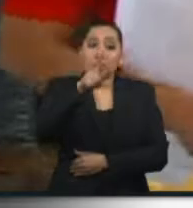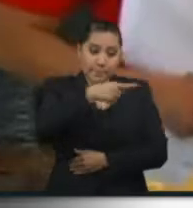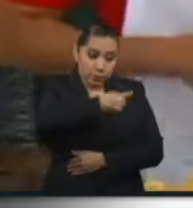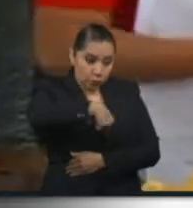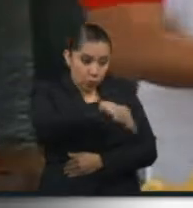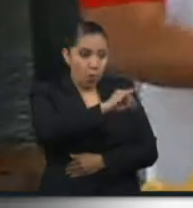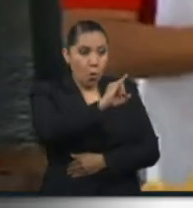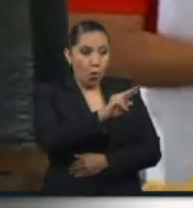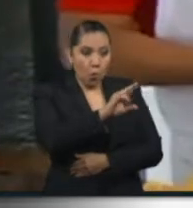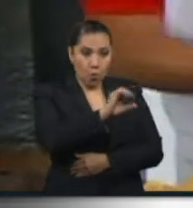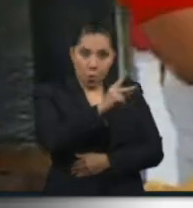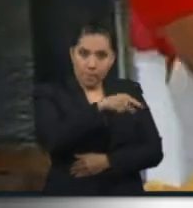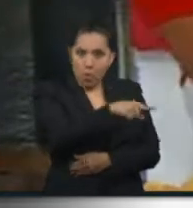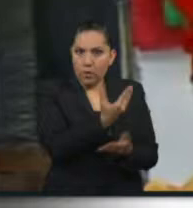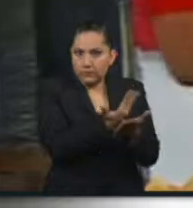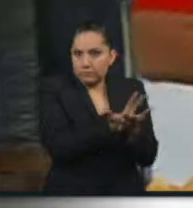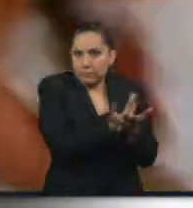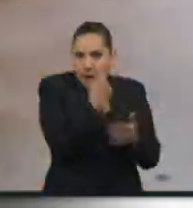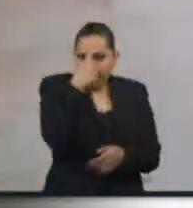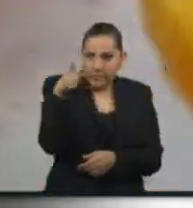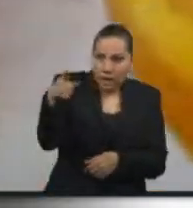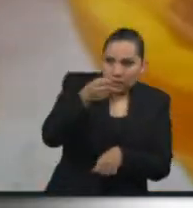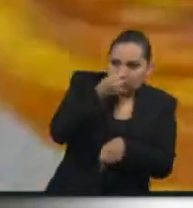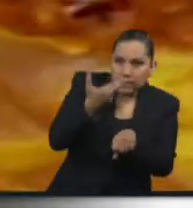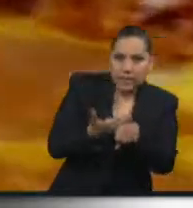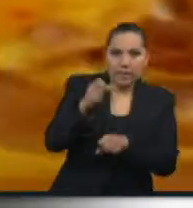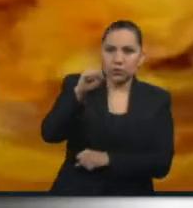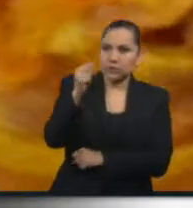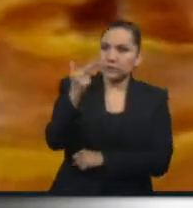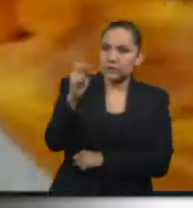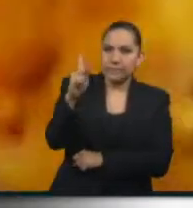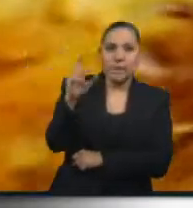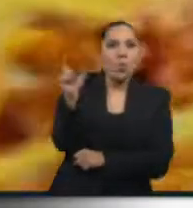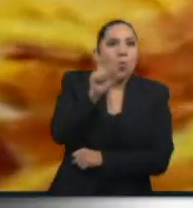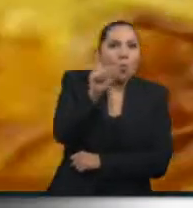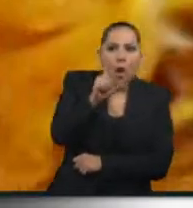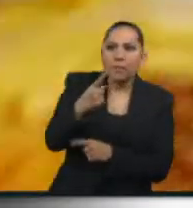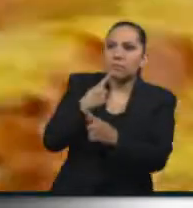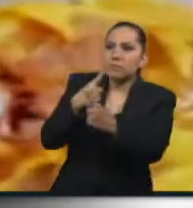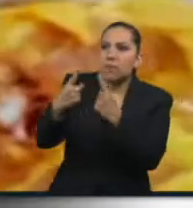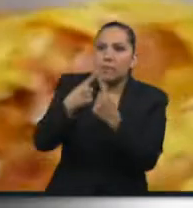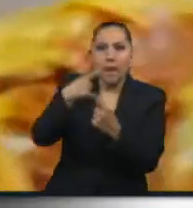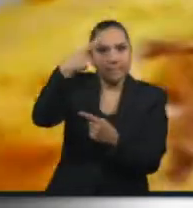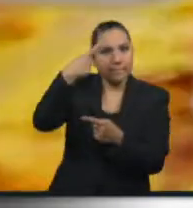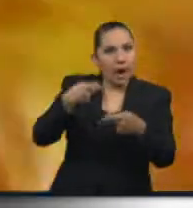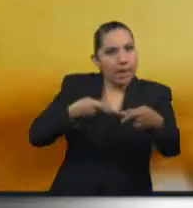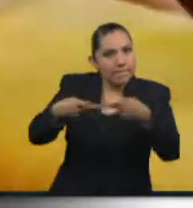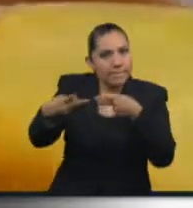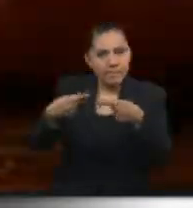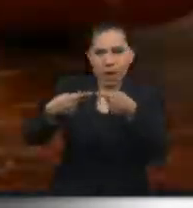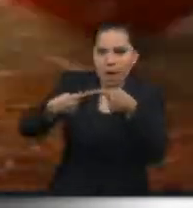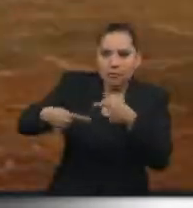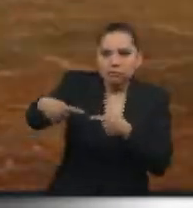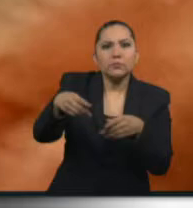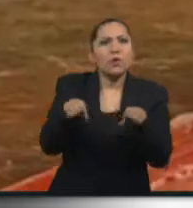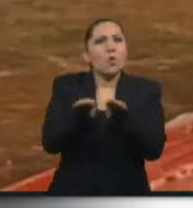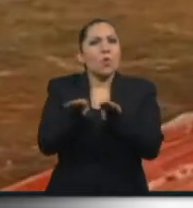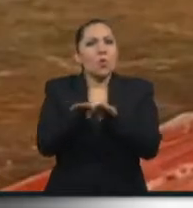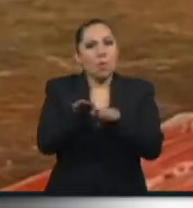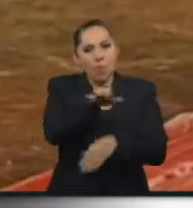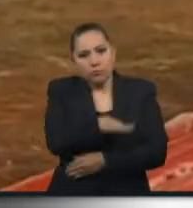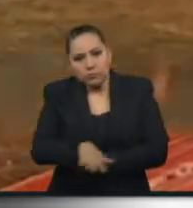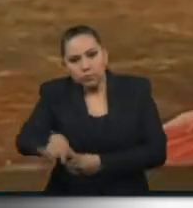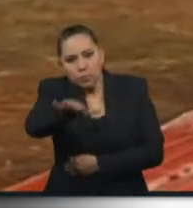para establecer las políticas económicas, financieras y fiscales, pues ellos quieren que se sigan al pie de la letra